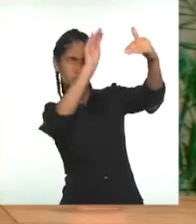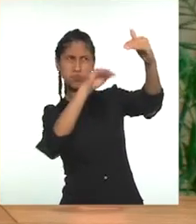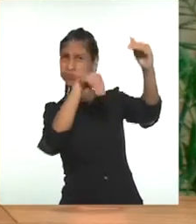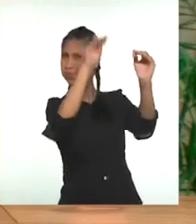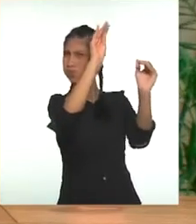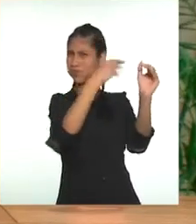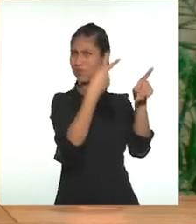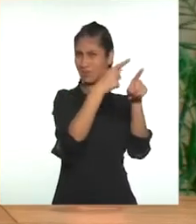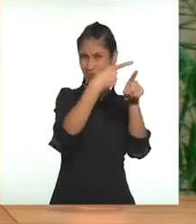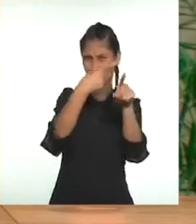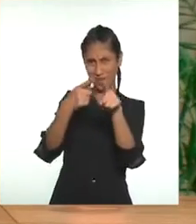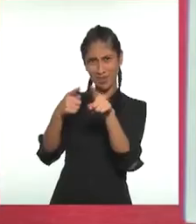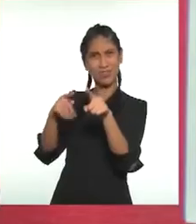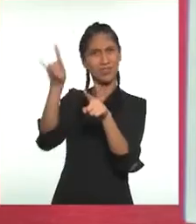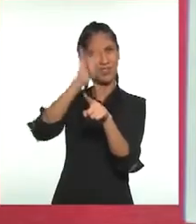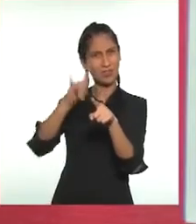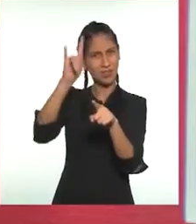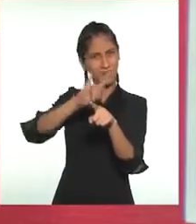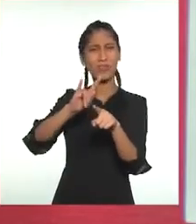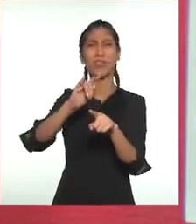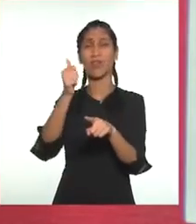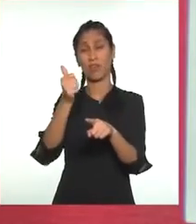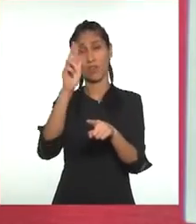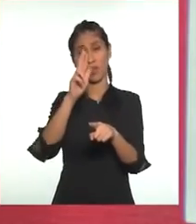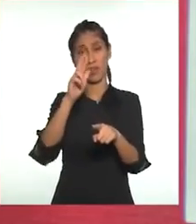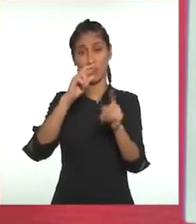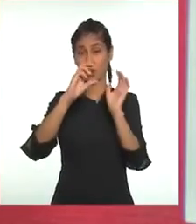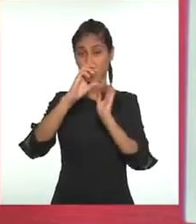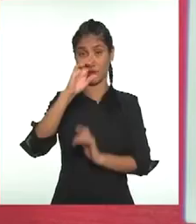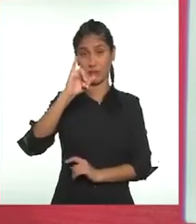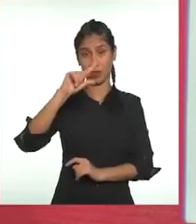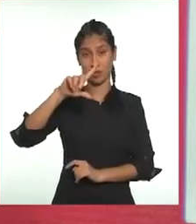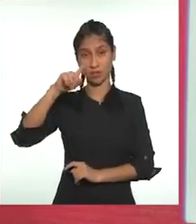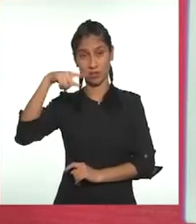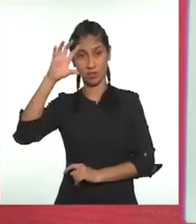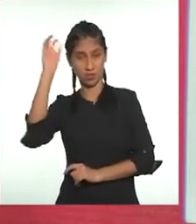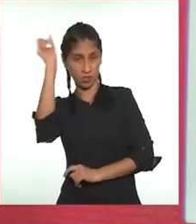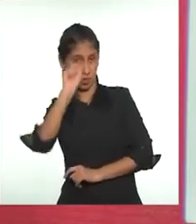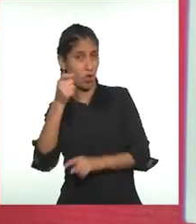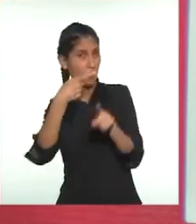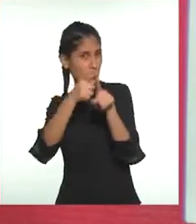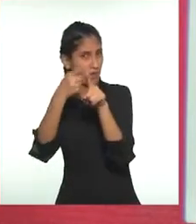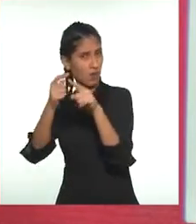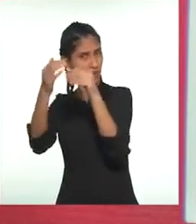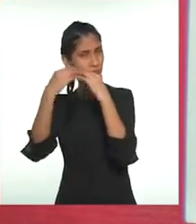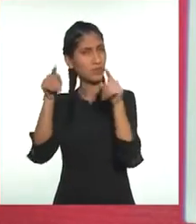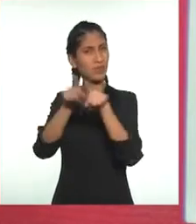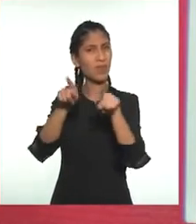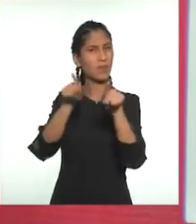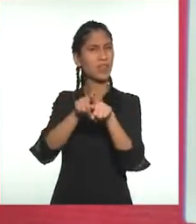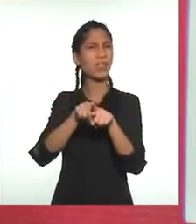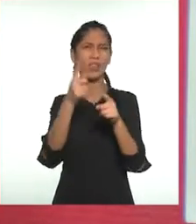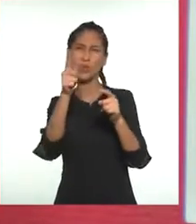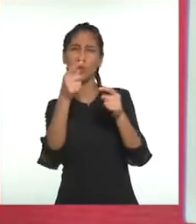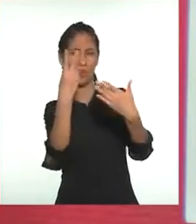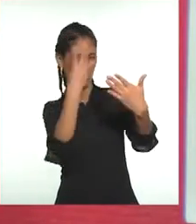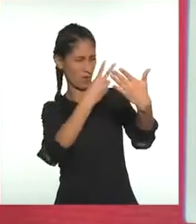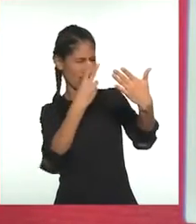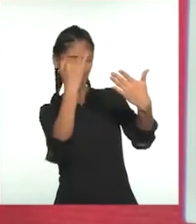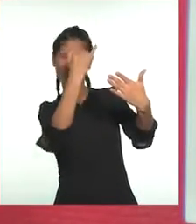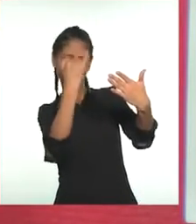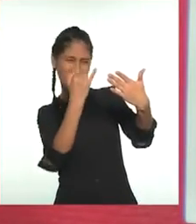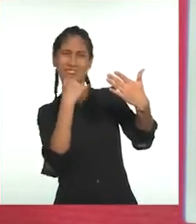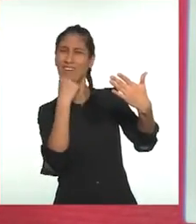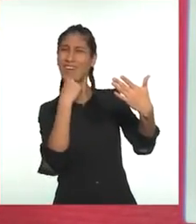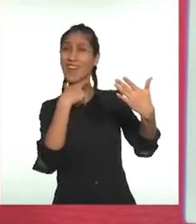o acrílicos o collages. Existen muchos materiales y técnicas para crear una obra visual. Elige el que te provoque y tengas a